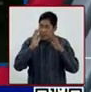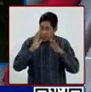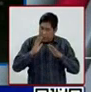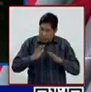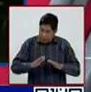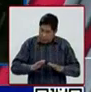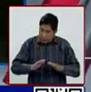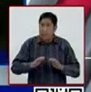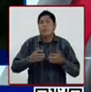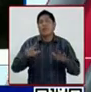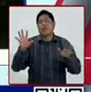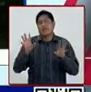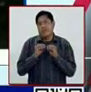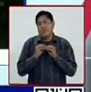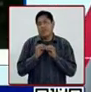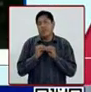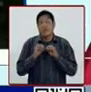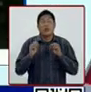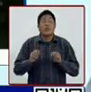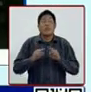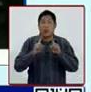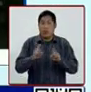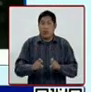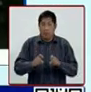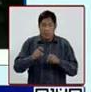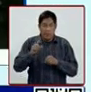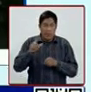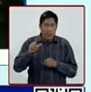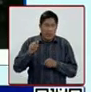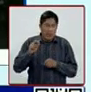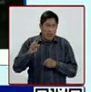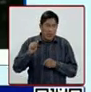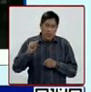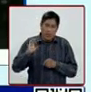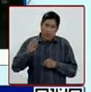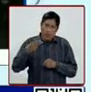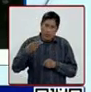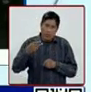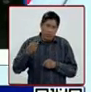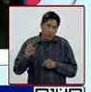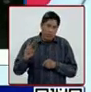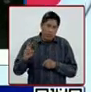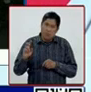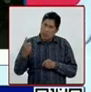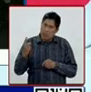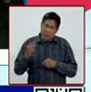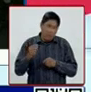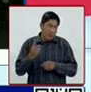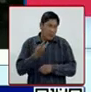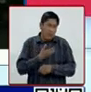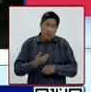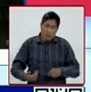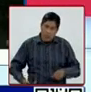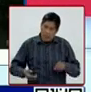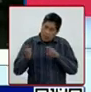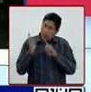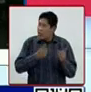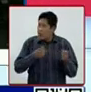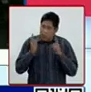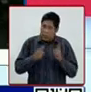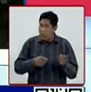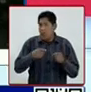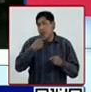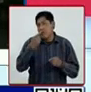esta reunión se pueda dar y cuando le preguntaban si el señor Fernando laracha su primer vicepresidente son vicepresidente Perdón del comité cívico iba a asistir